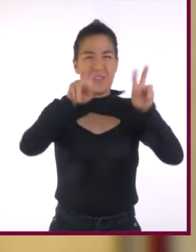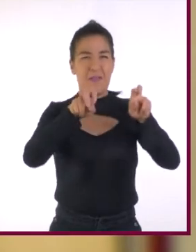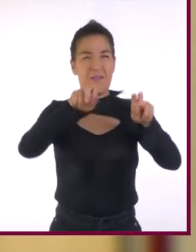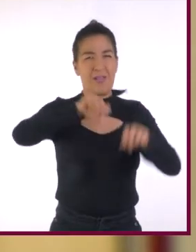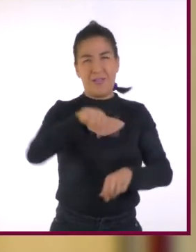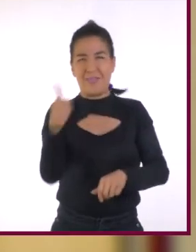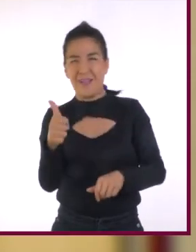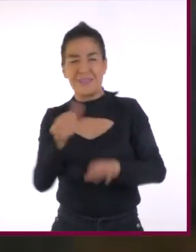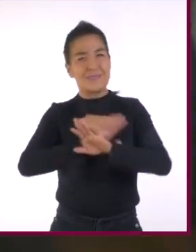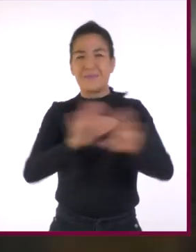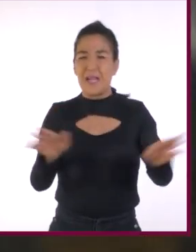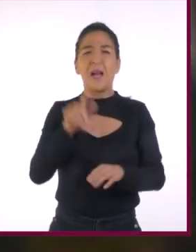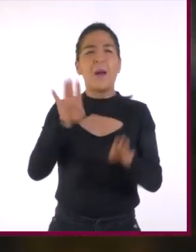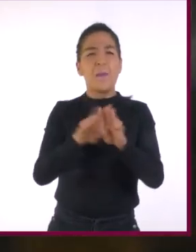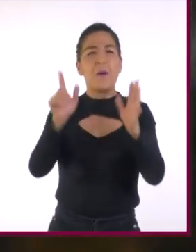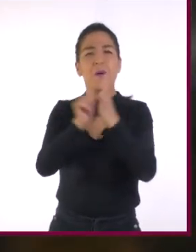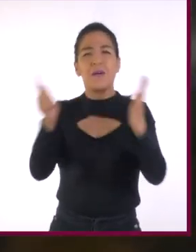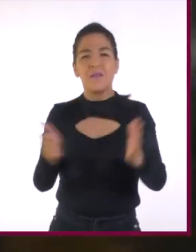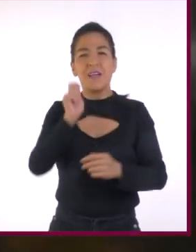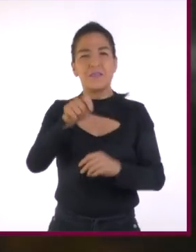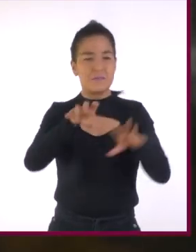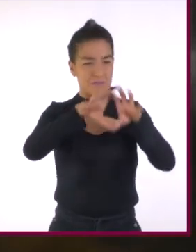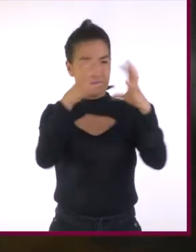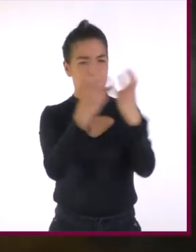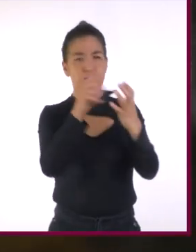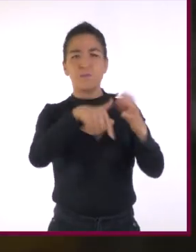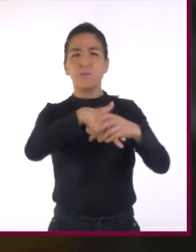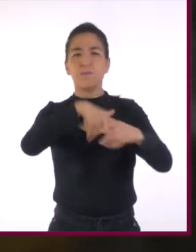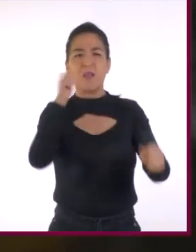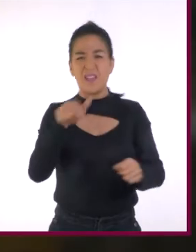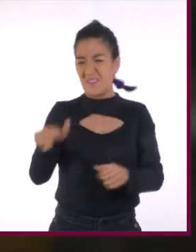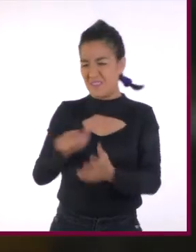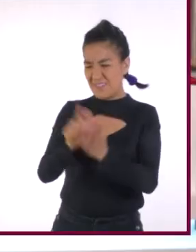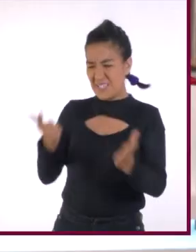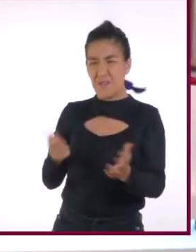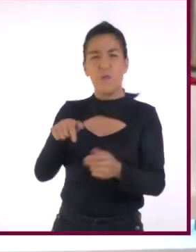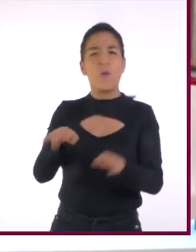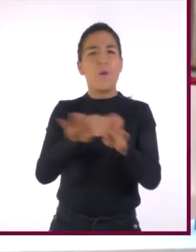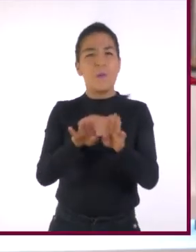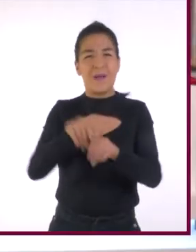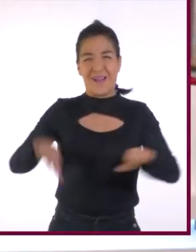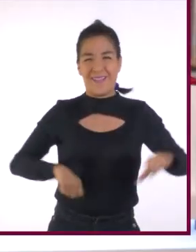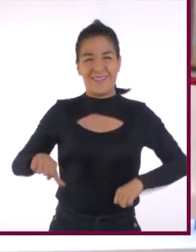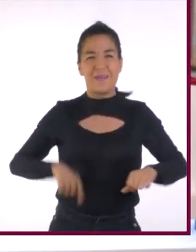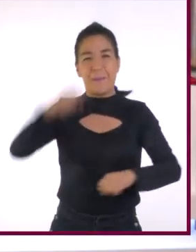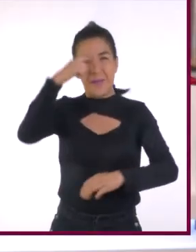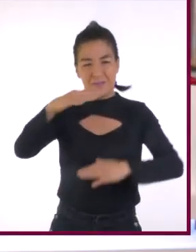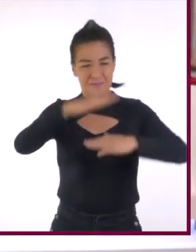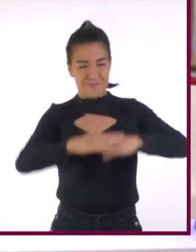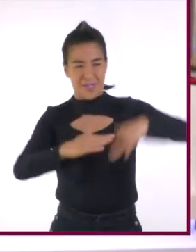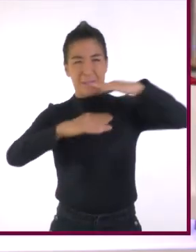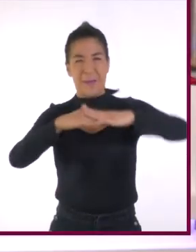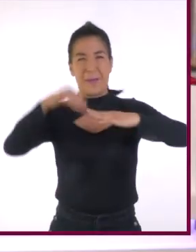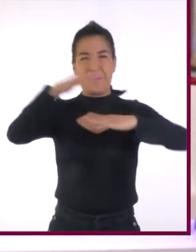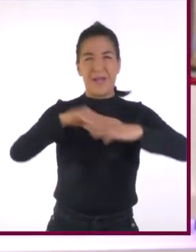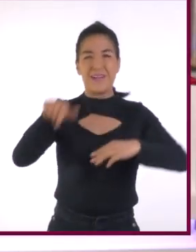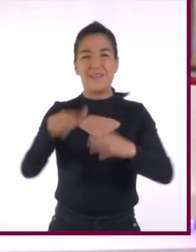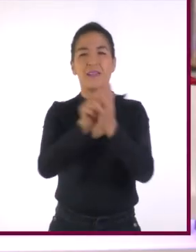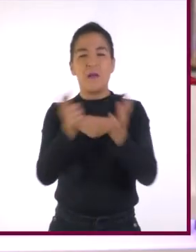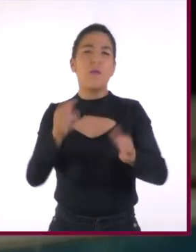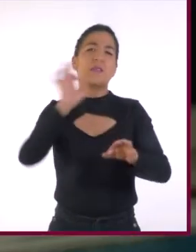tendría que cambiar el centro de masa. En cambio, hay otro objeto, pensamos también en otra condición ambiental, la humedad, una esponja con una maderita